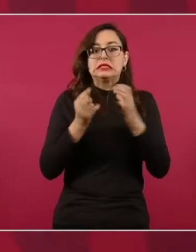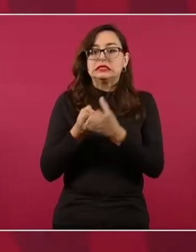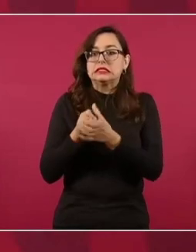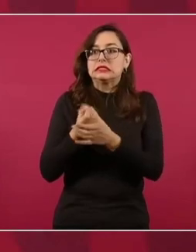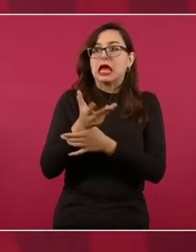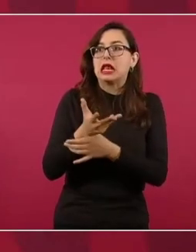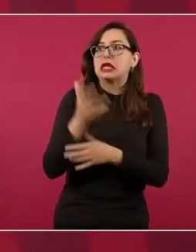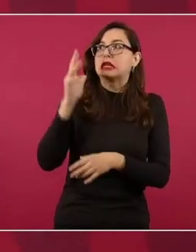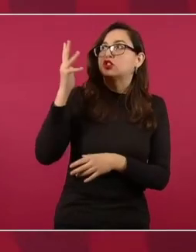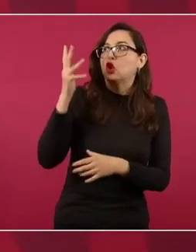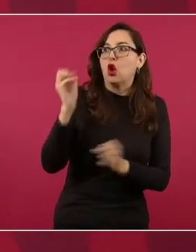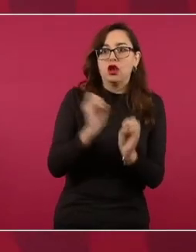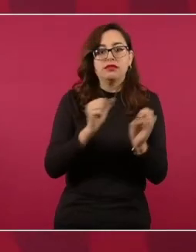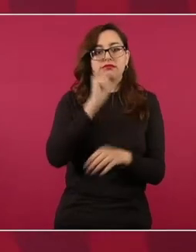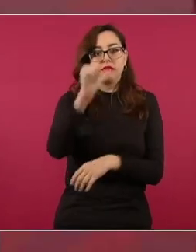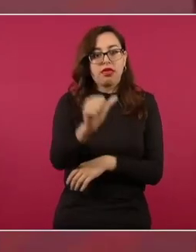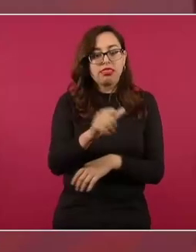burócrata.